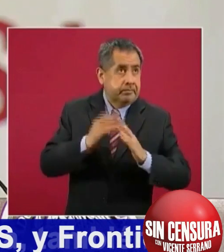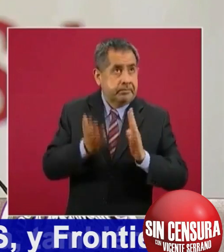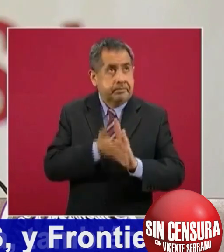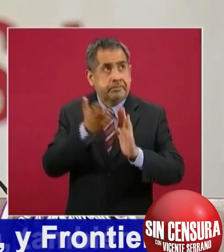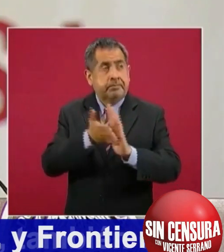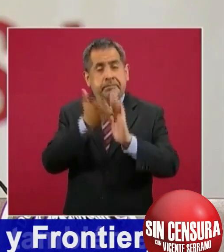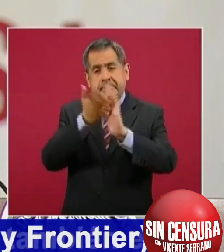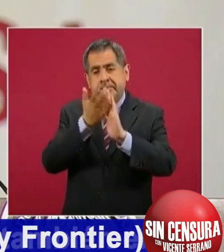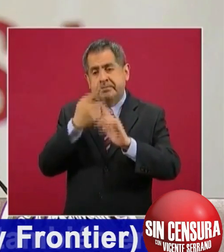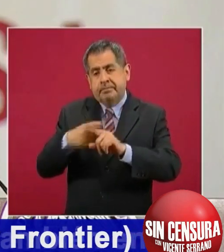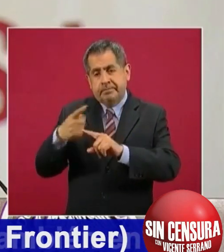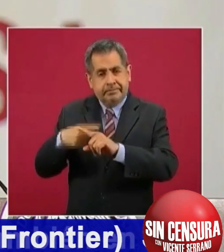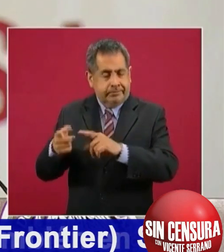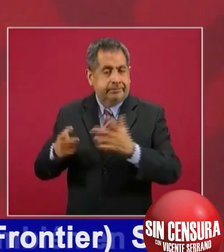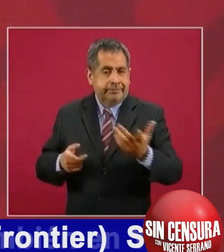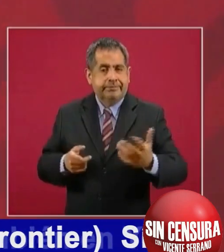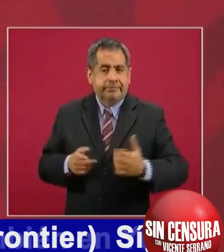construirlas,